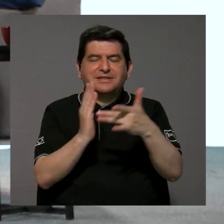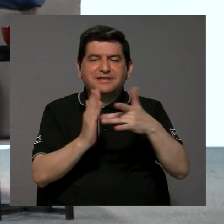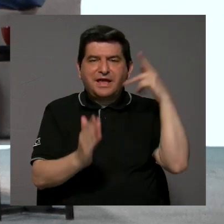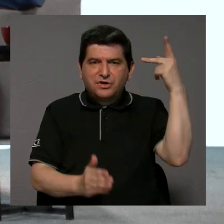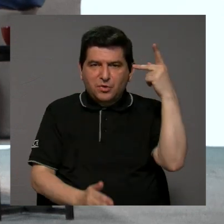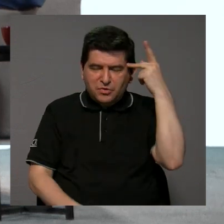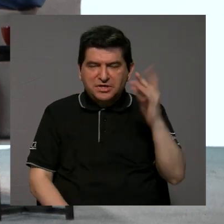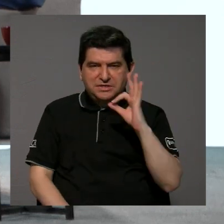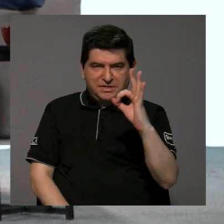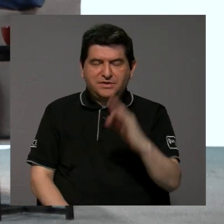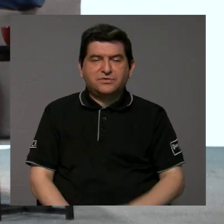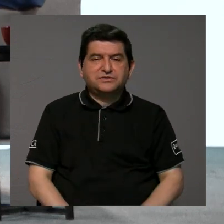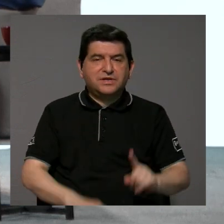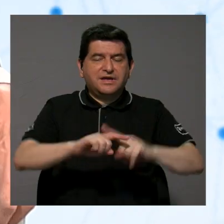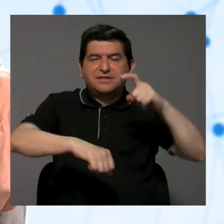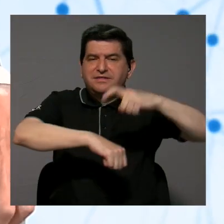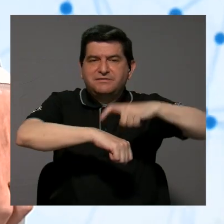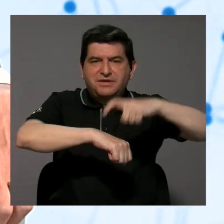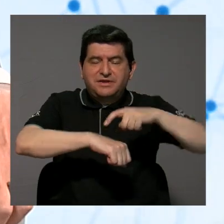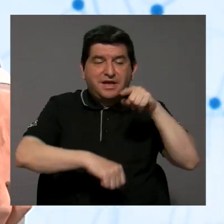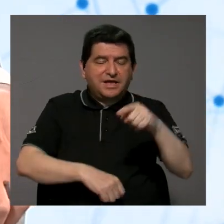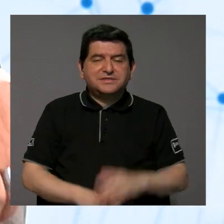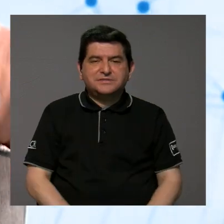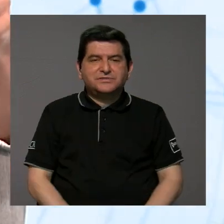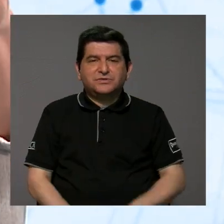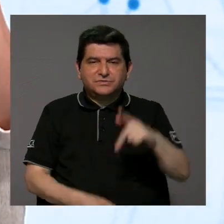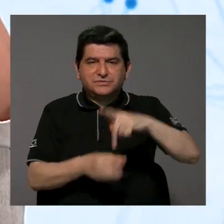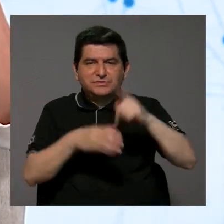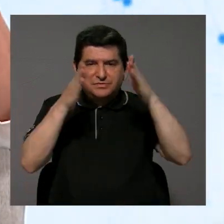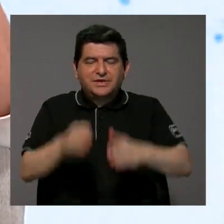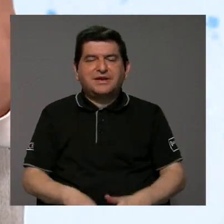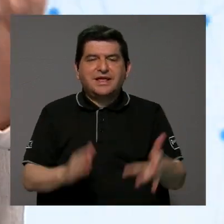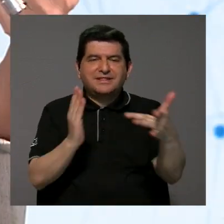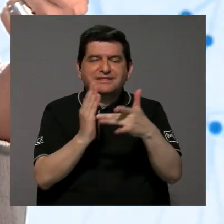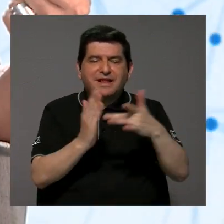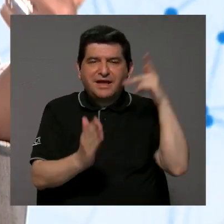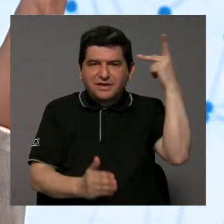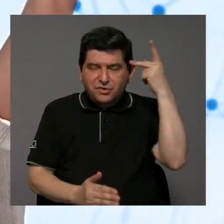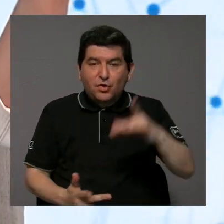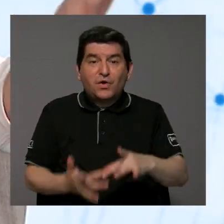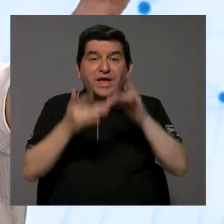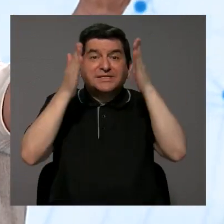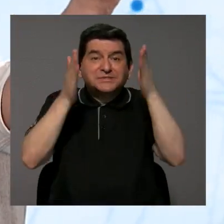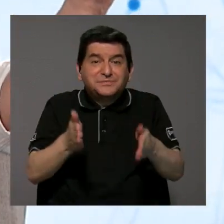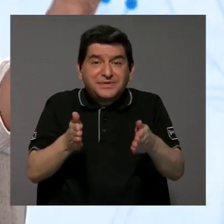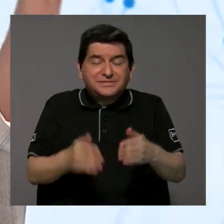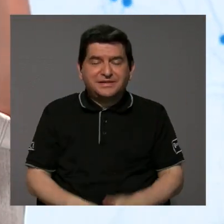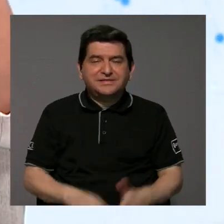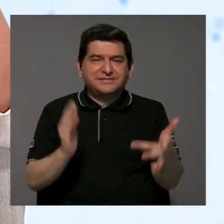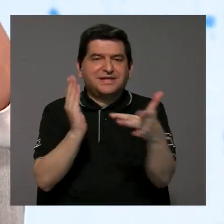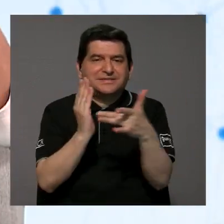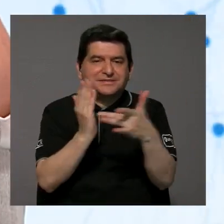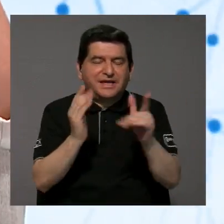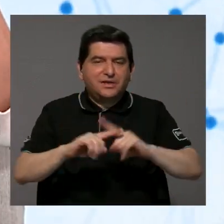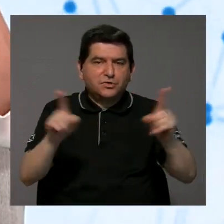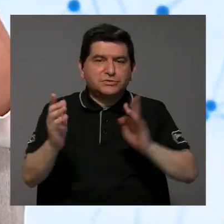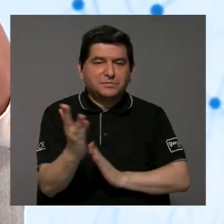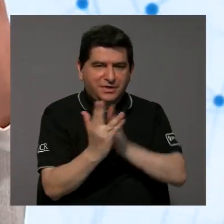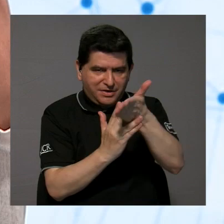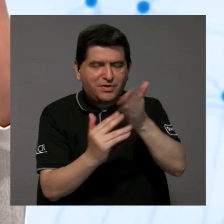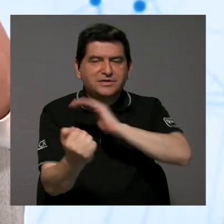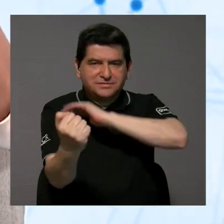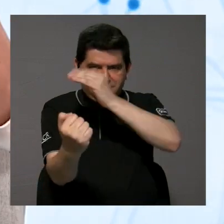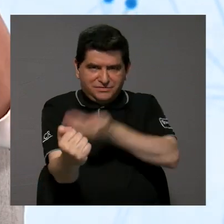sea, en diferentes momentos del tiempo, estos actores tecnopolíticos, es decir, actores que son expertos, técnicamente expertos, pero con acceso al